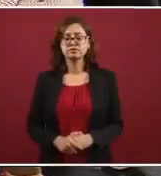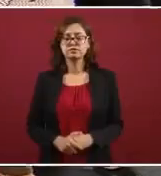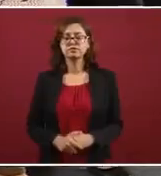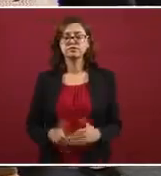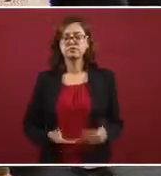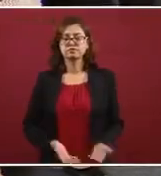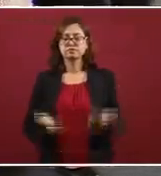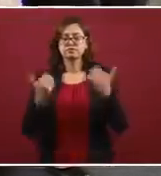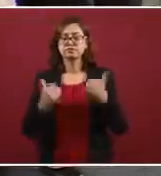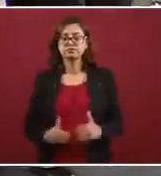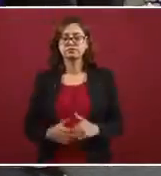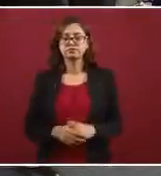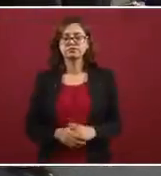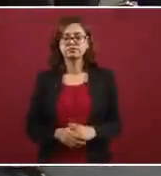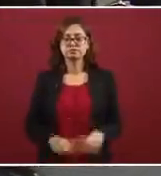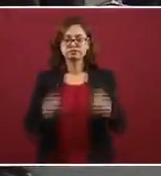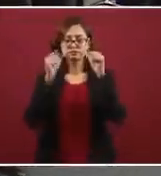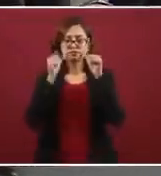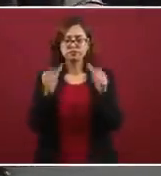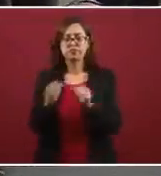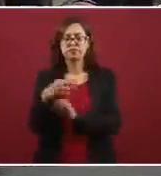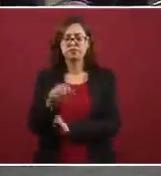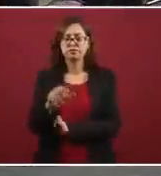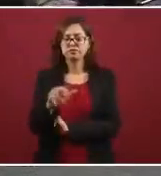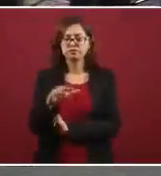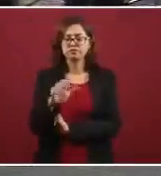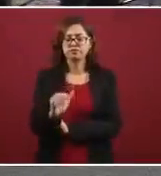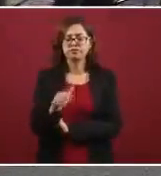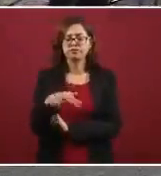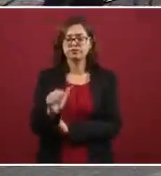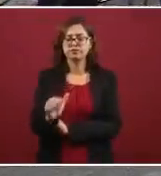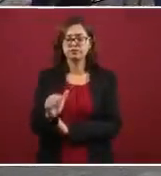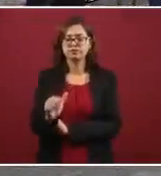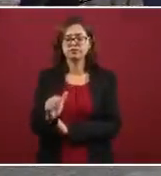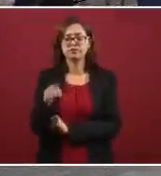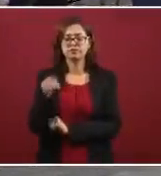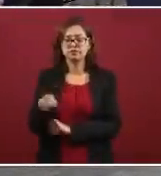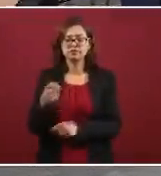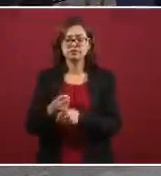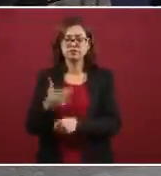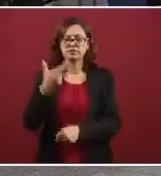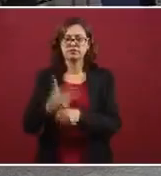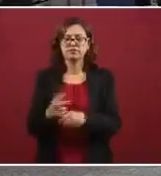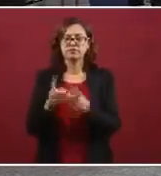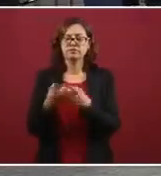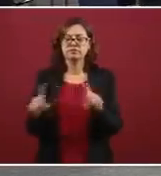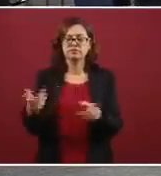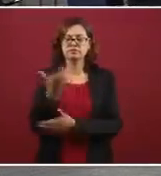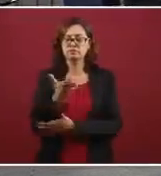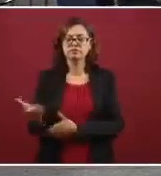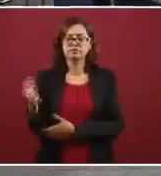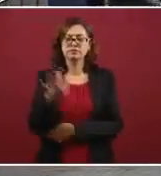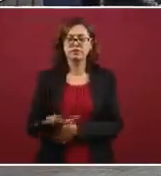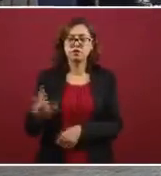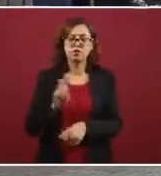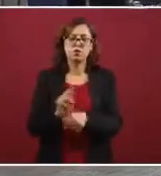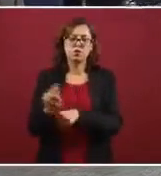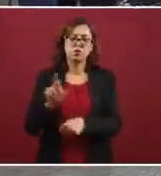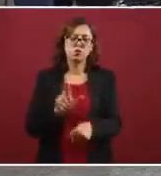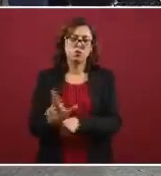Ahora, escuchemos a la señora Mariana Arismendi Dubinsky, ministra de Desarrollo Rural de la República Oriental del Uruguay.